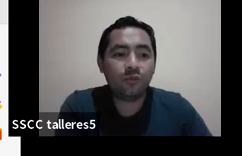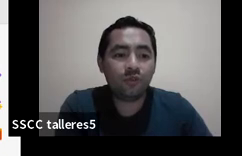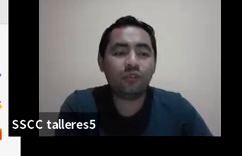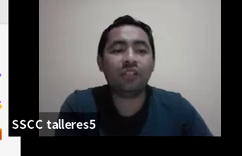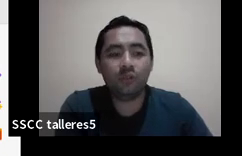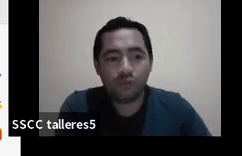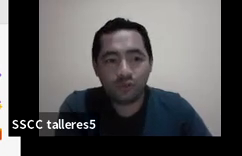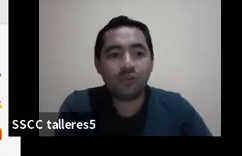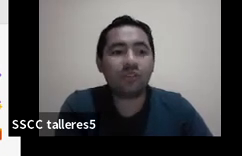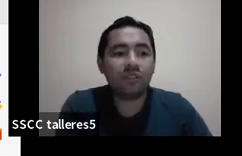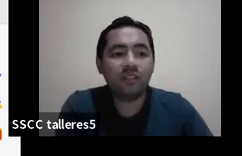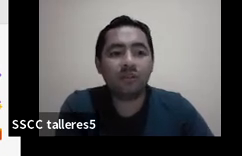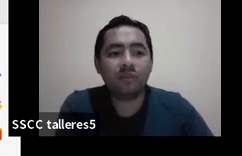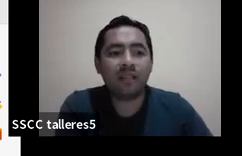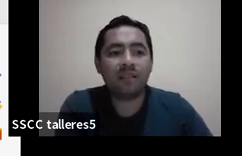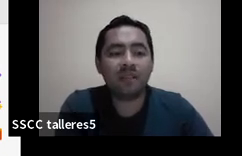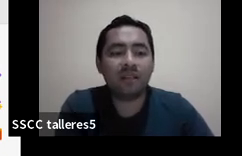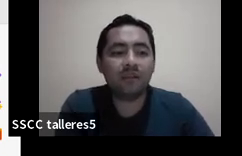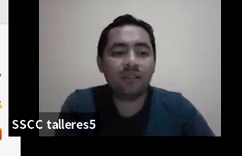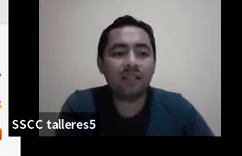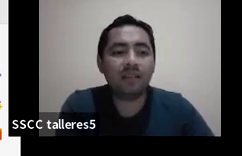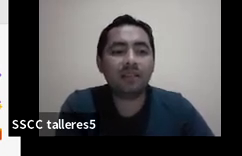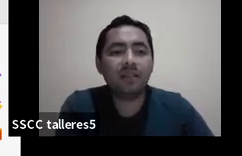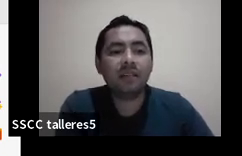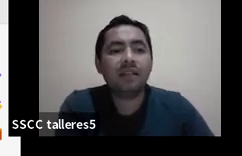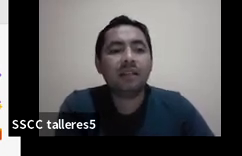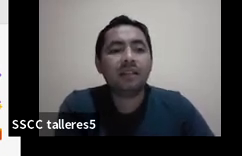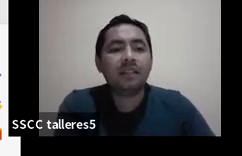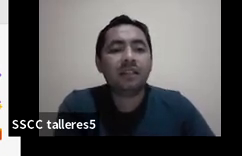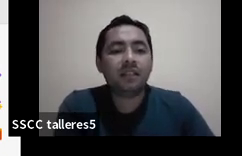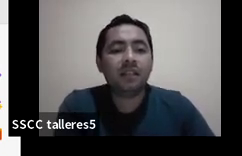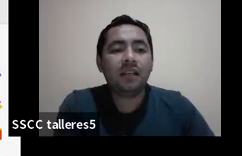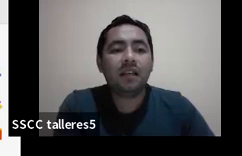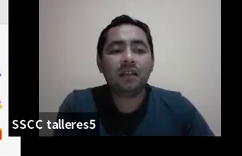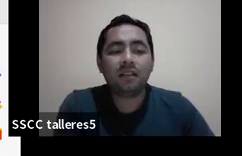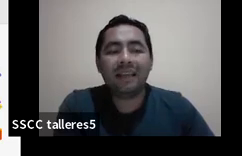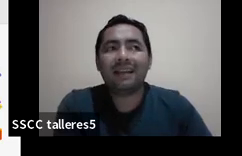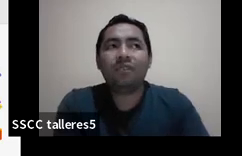los sordos y sus padres aprenden lengua de señas.